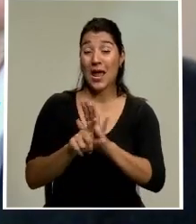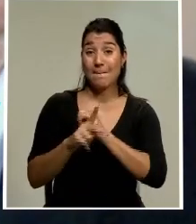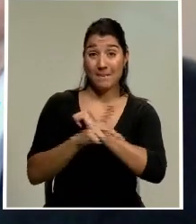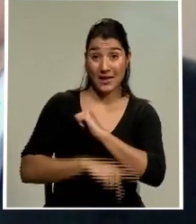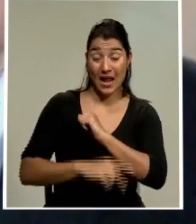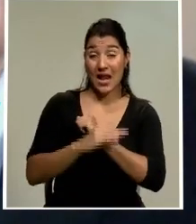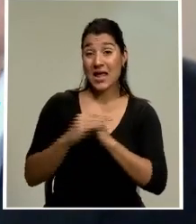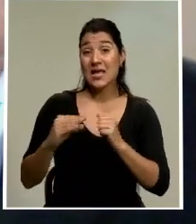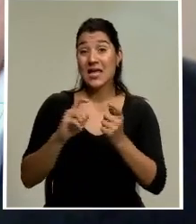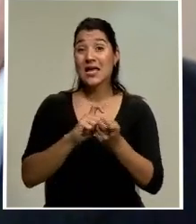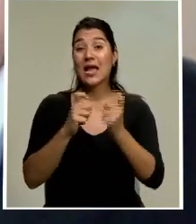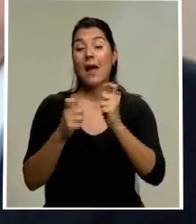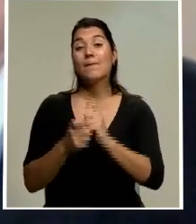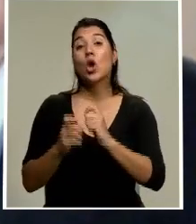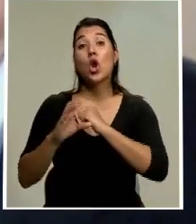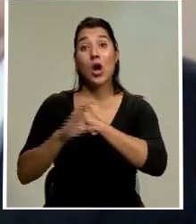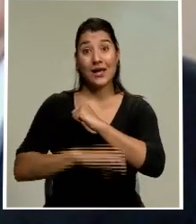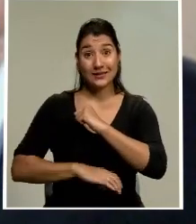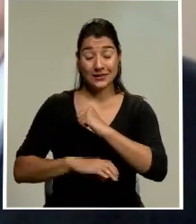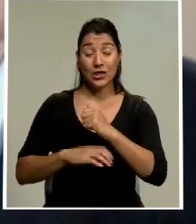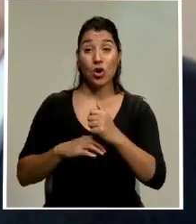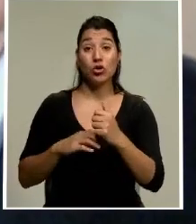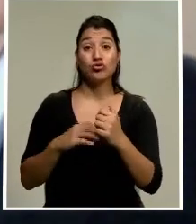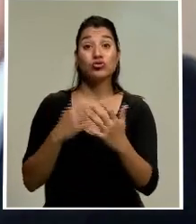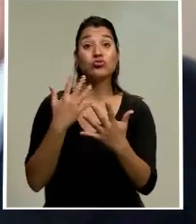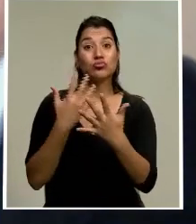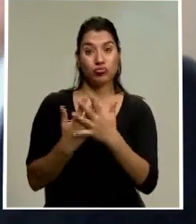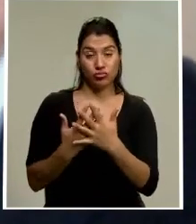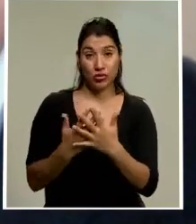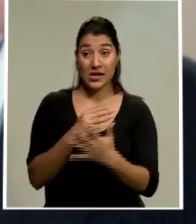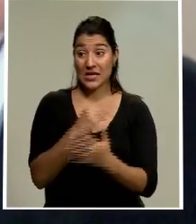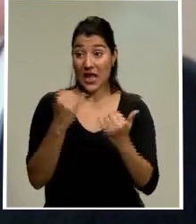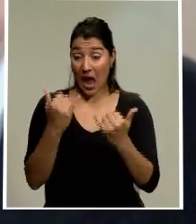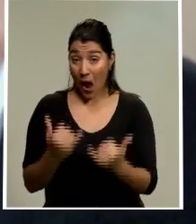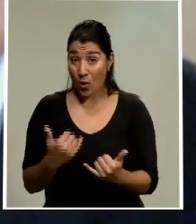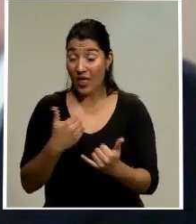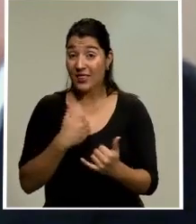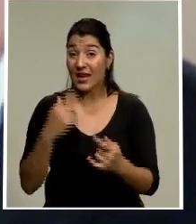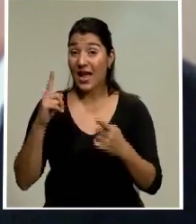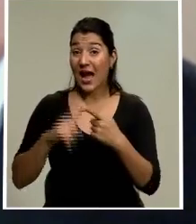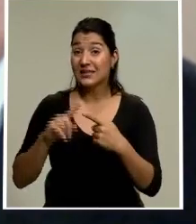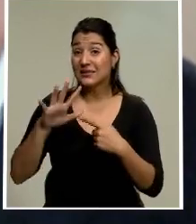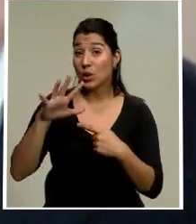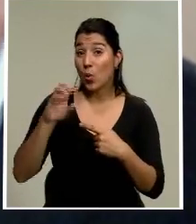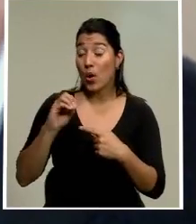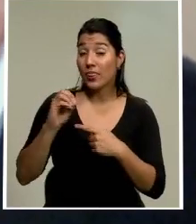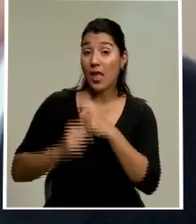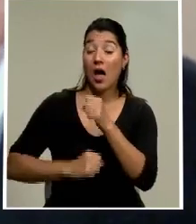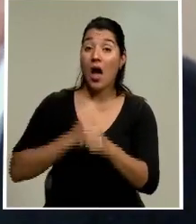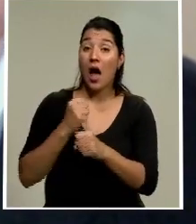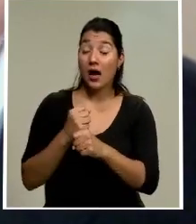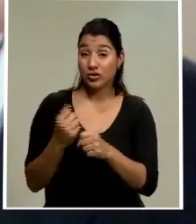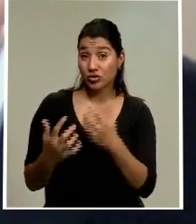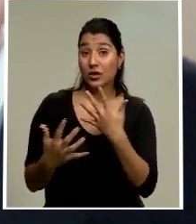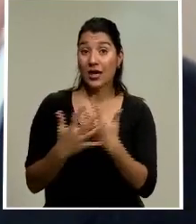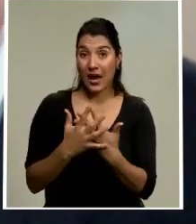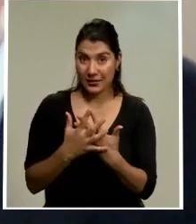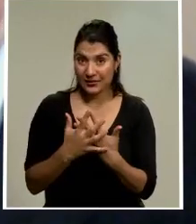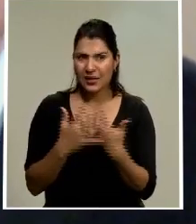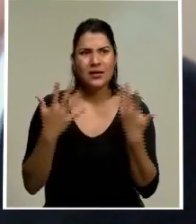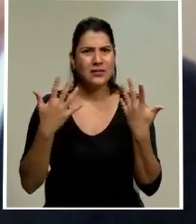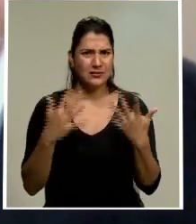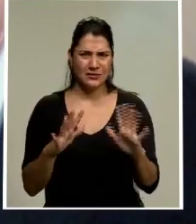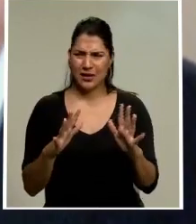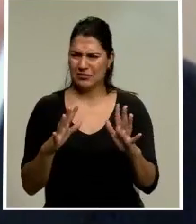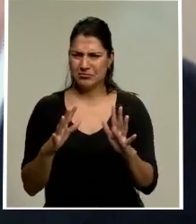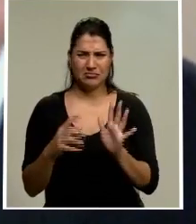se modificaron las penas privativas de libertad y llegan ahora hasta 50 años de prisión. El